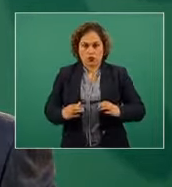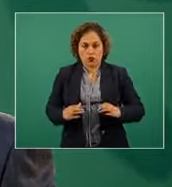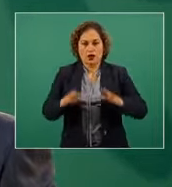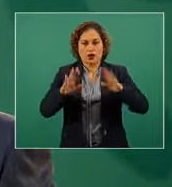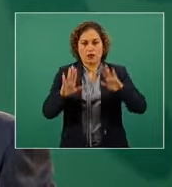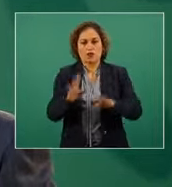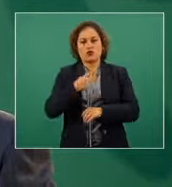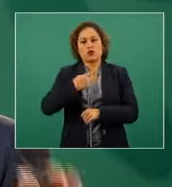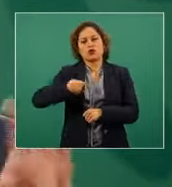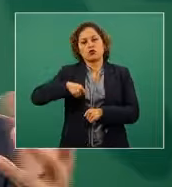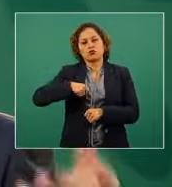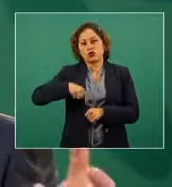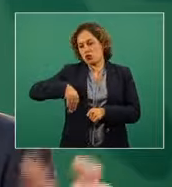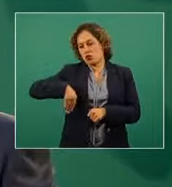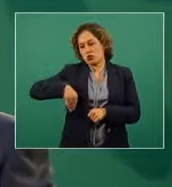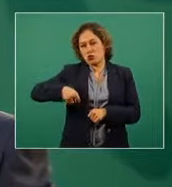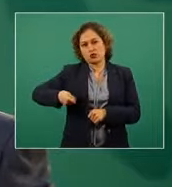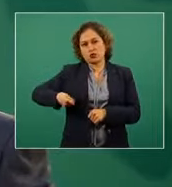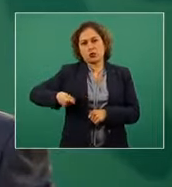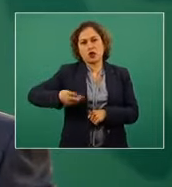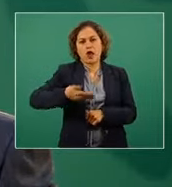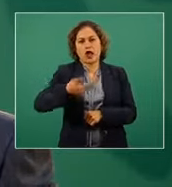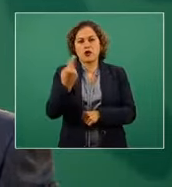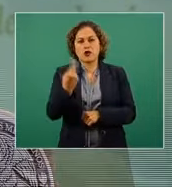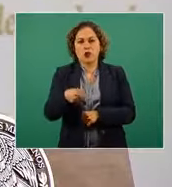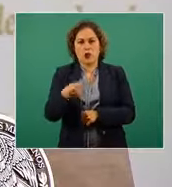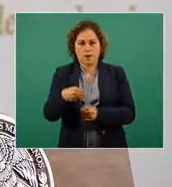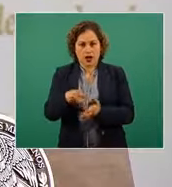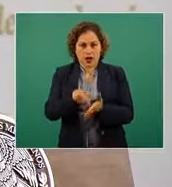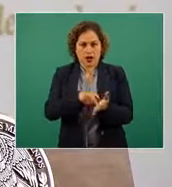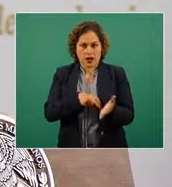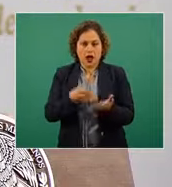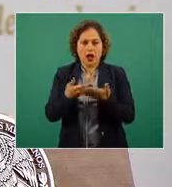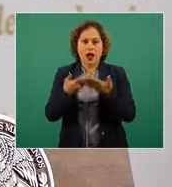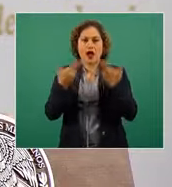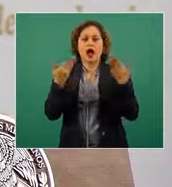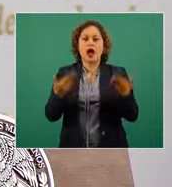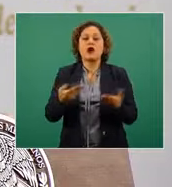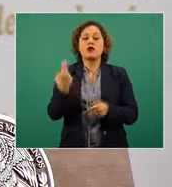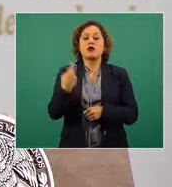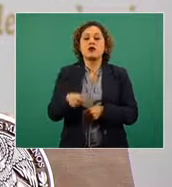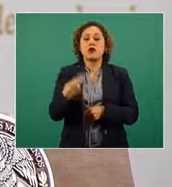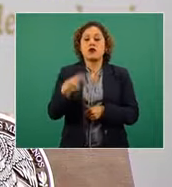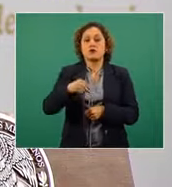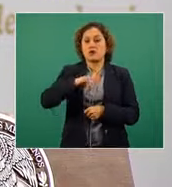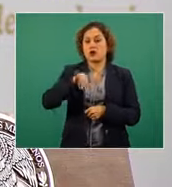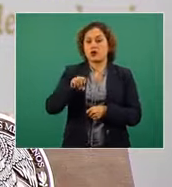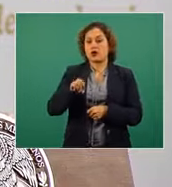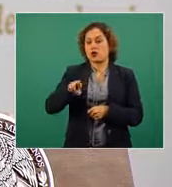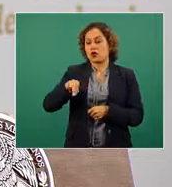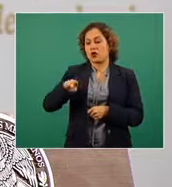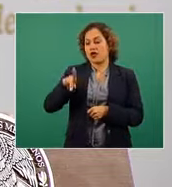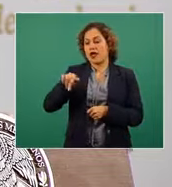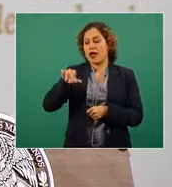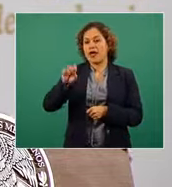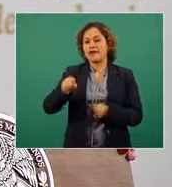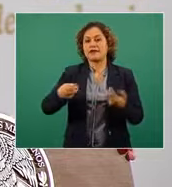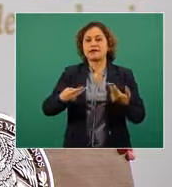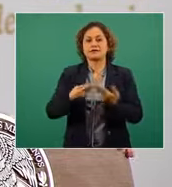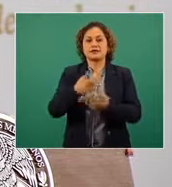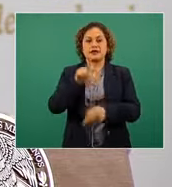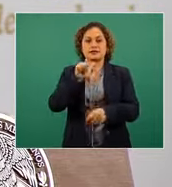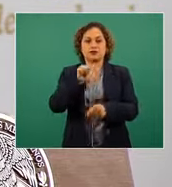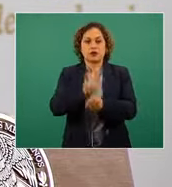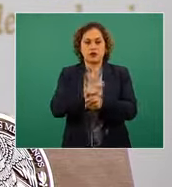las renombramos y las reconceptualizamos y ahora se llaman Jornadas Nacionales de Salud Pública. Hay